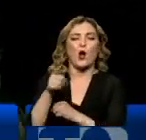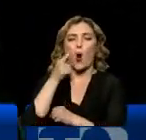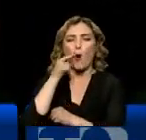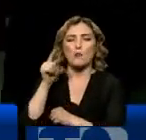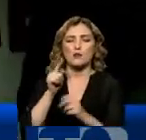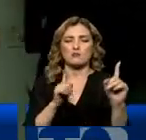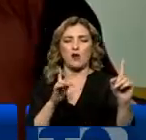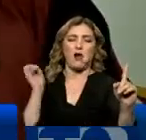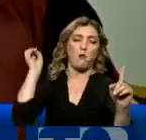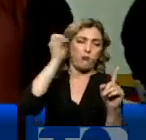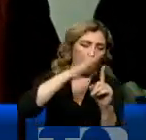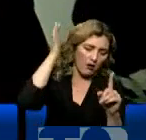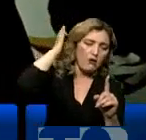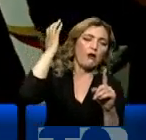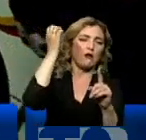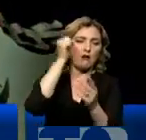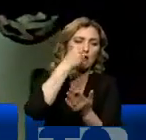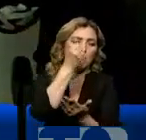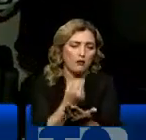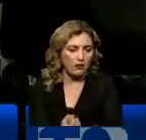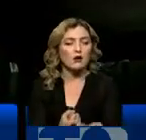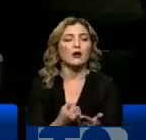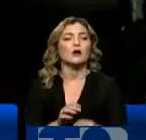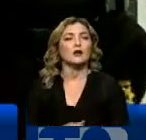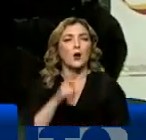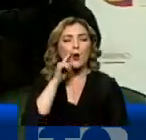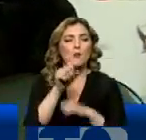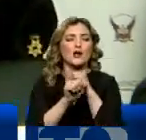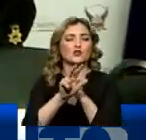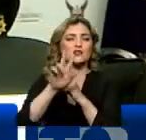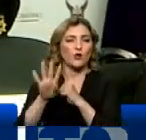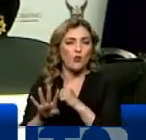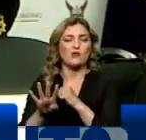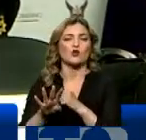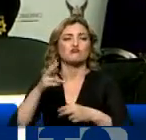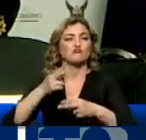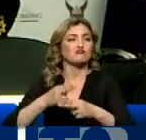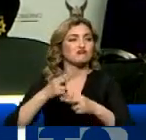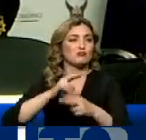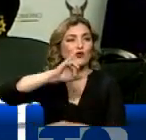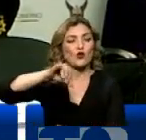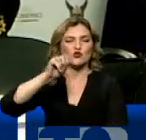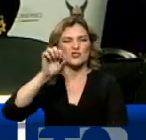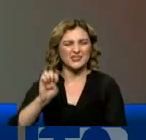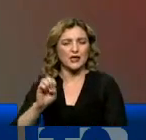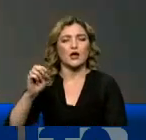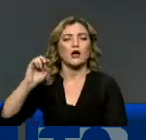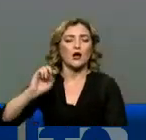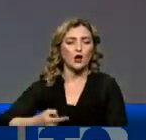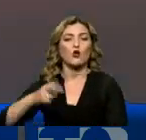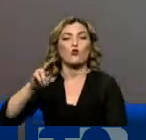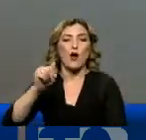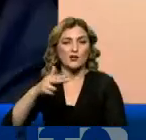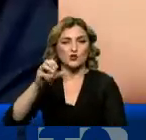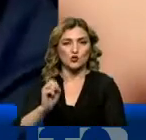José Manuel Guacho Anilema, de 34 años, un hombre que permaneció prófugo de la justicia aproximadamente 5 meses y que